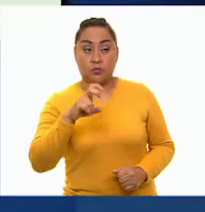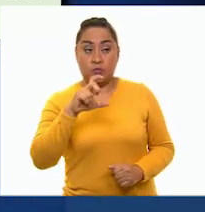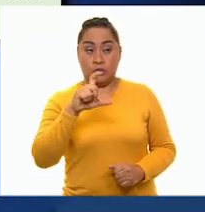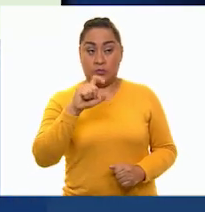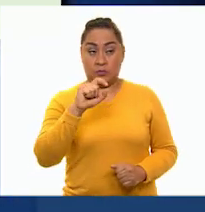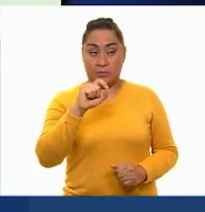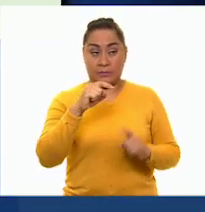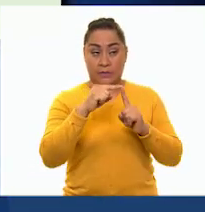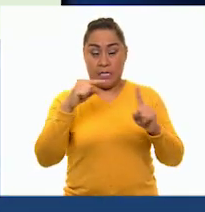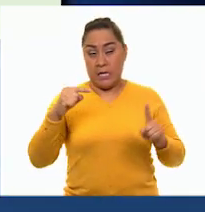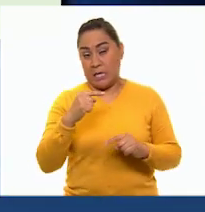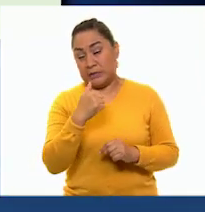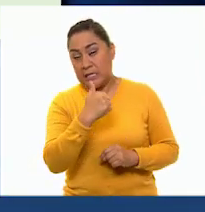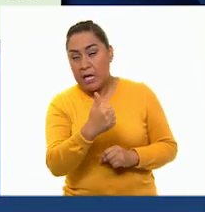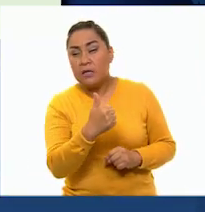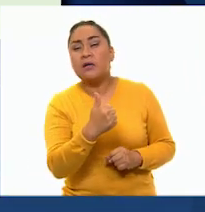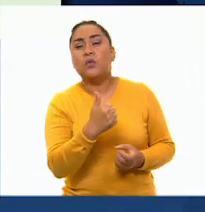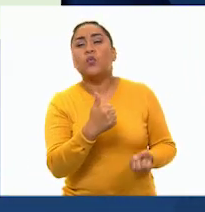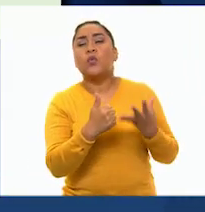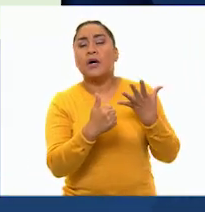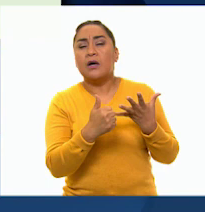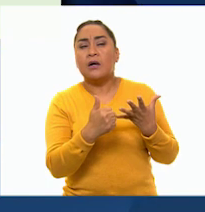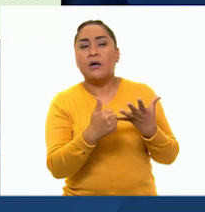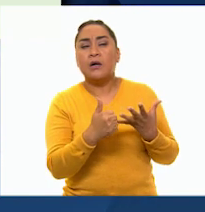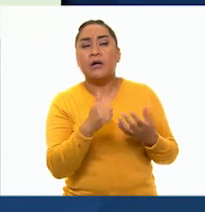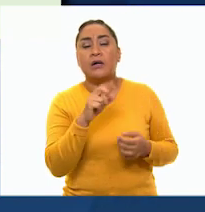220 entre 6, entonces, ¿nos da cuánto, María?